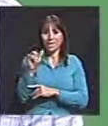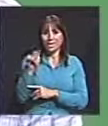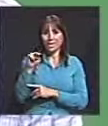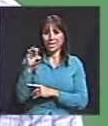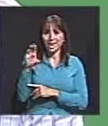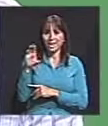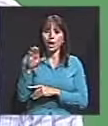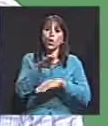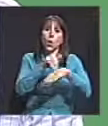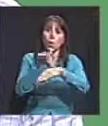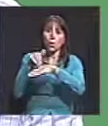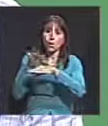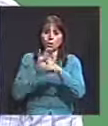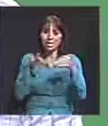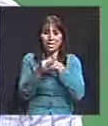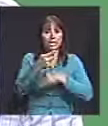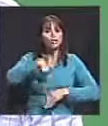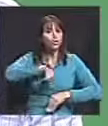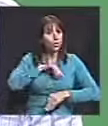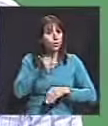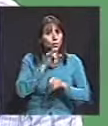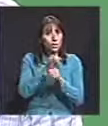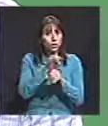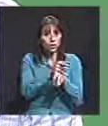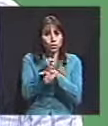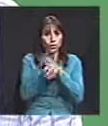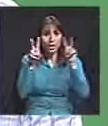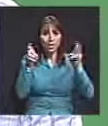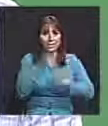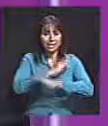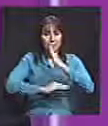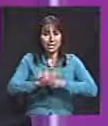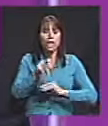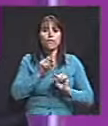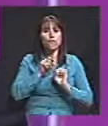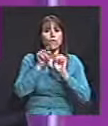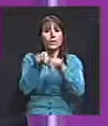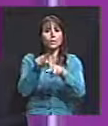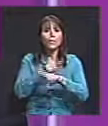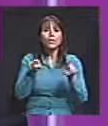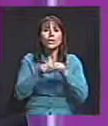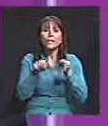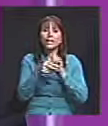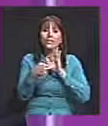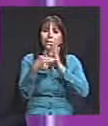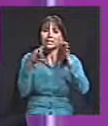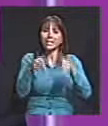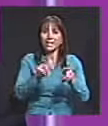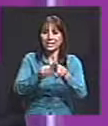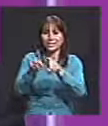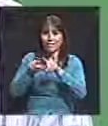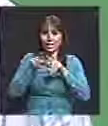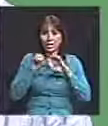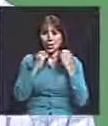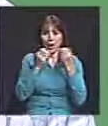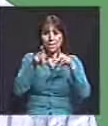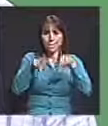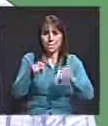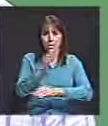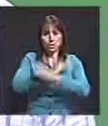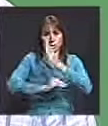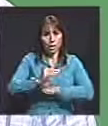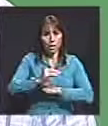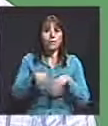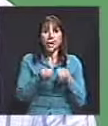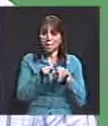nosotros como institución rectora en discapacidad, pues también fueron representantes de organizaciones, de diferentes organizaciones de personas con